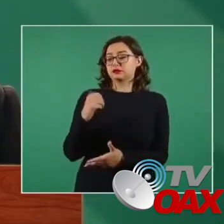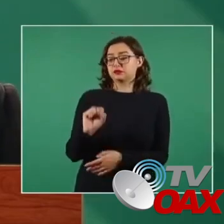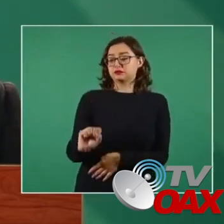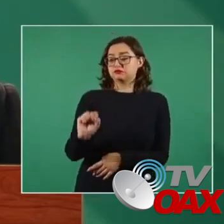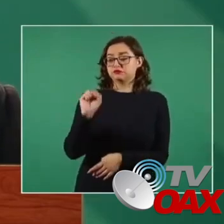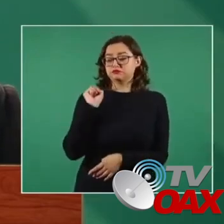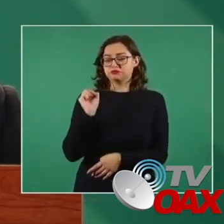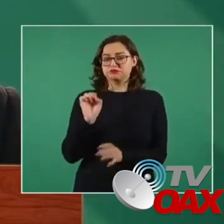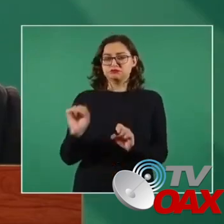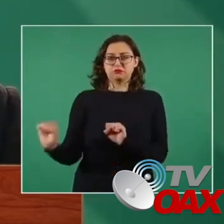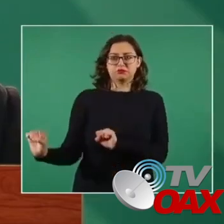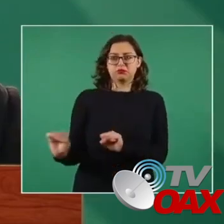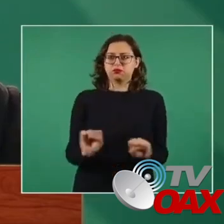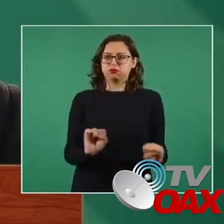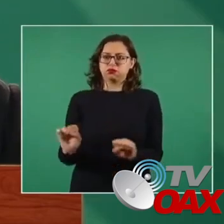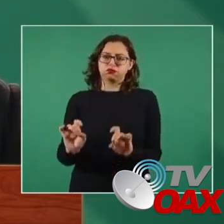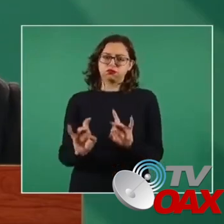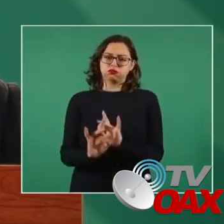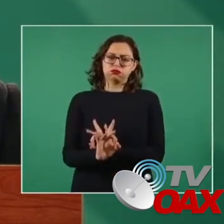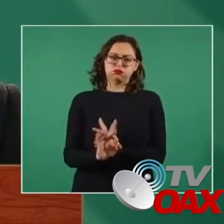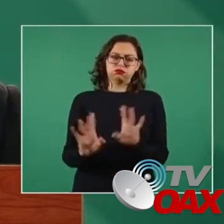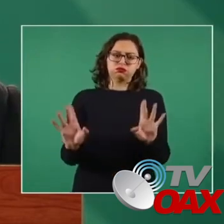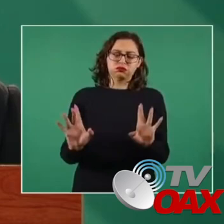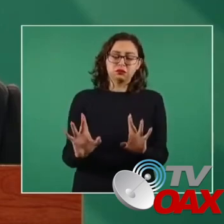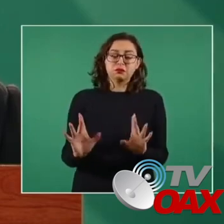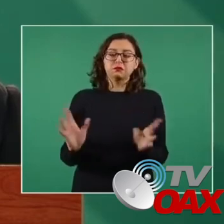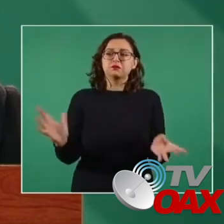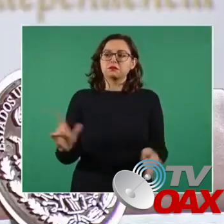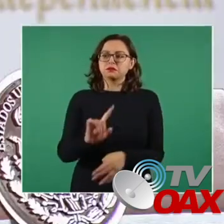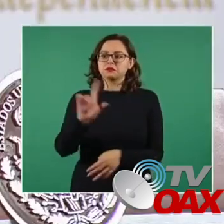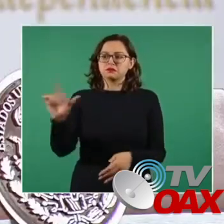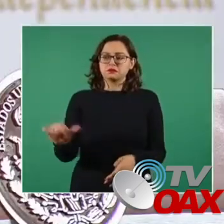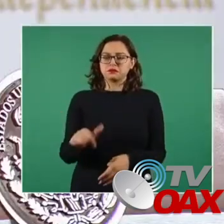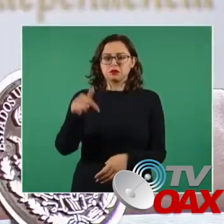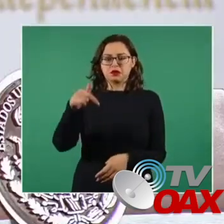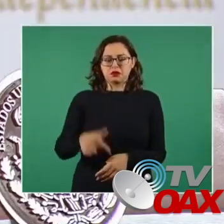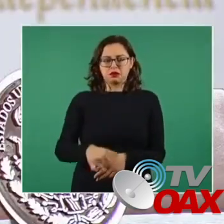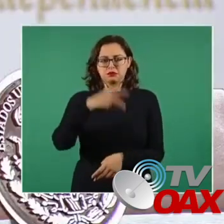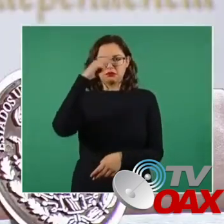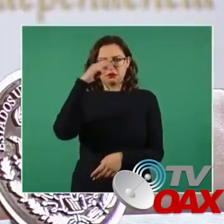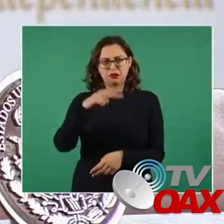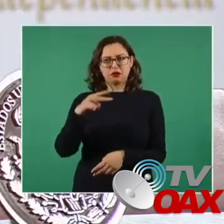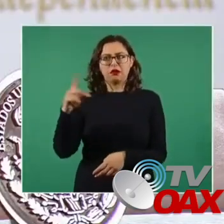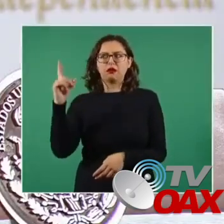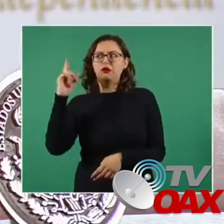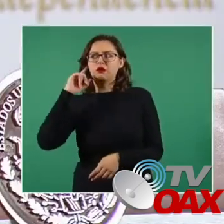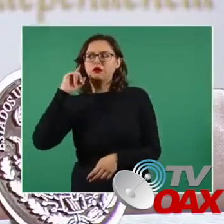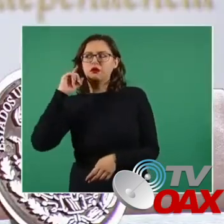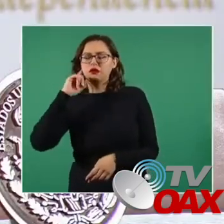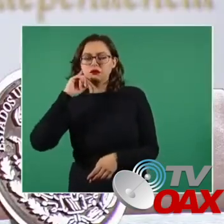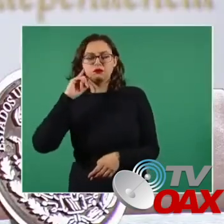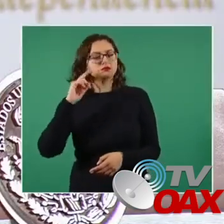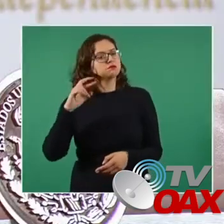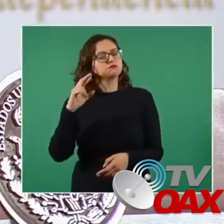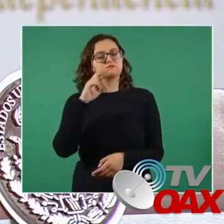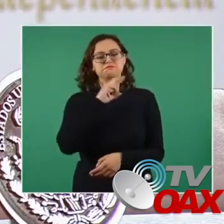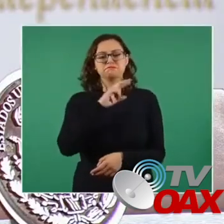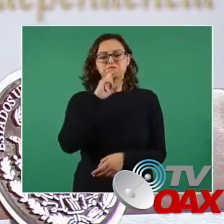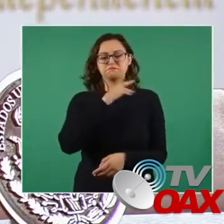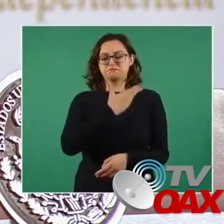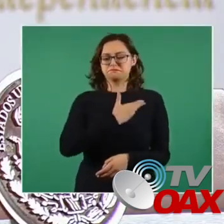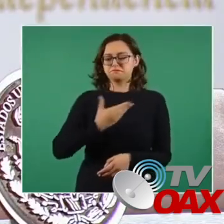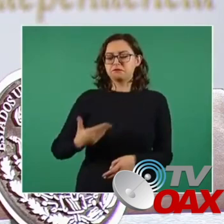sismo, recibimos instrucciones precisas del presidente de México para que nos coordináramos con la Secretaría